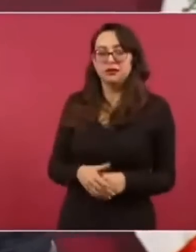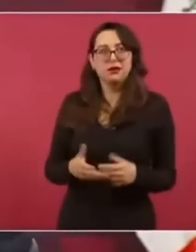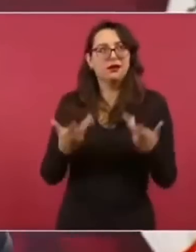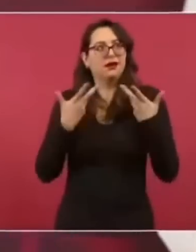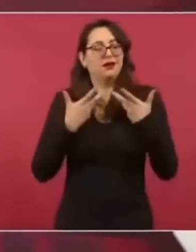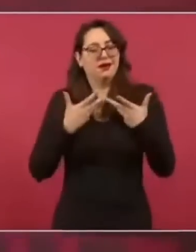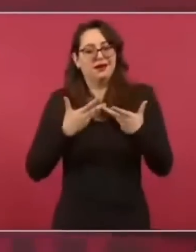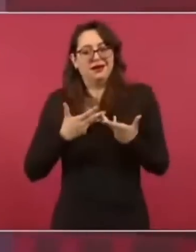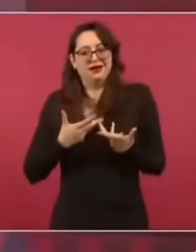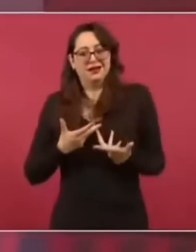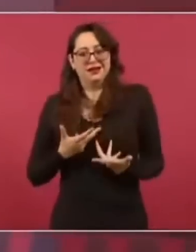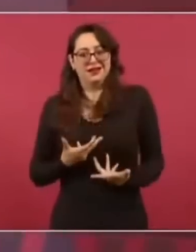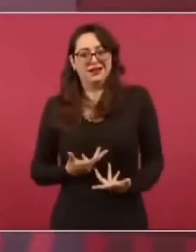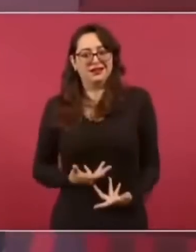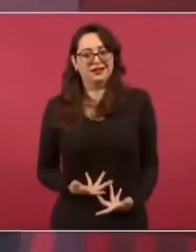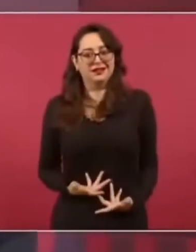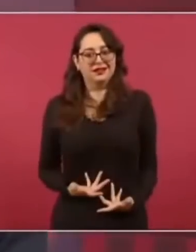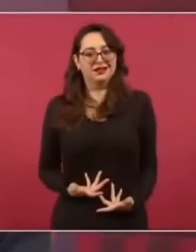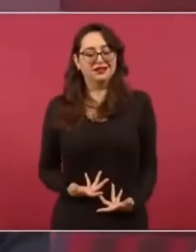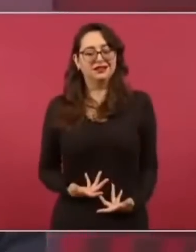Lozoya